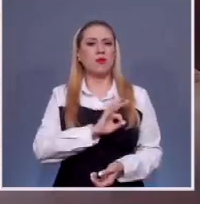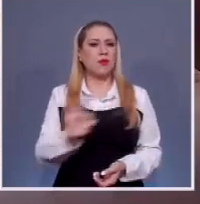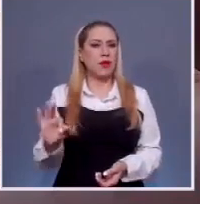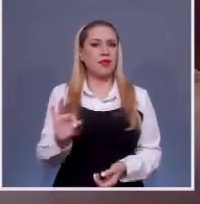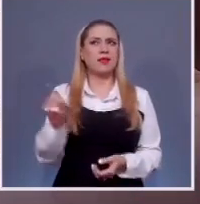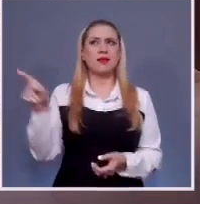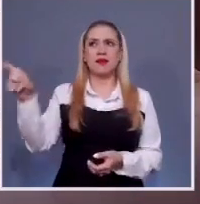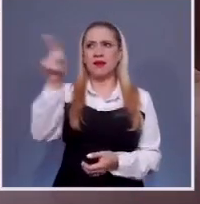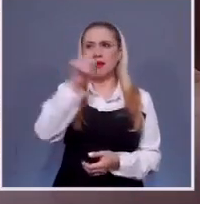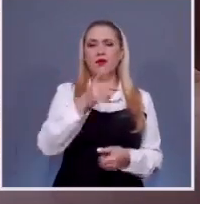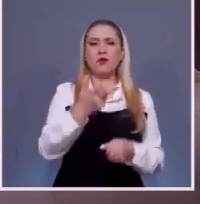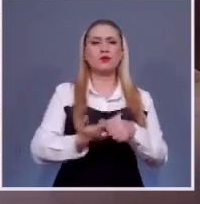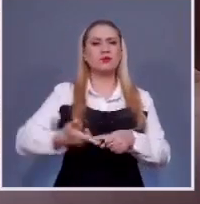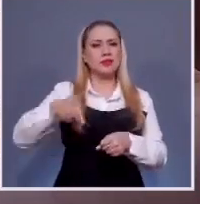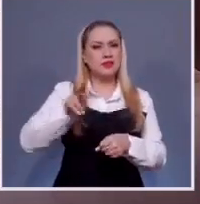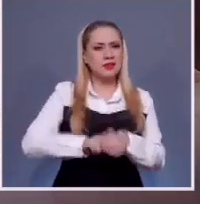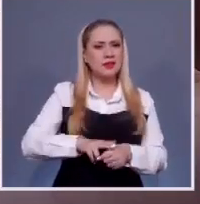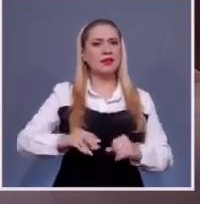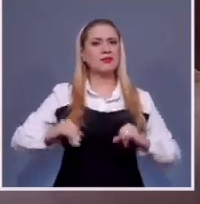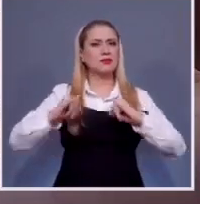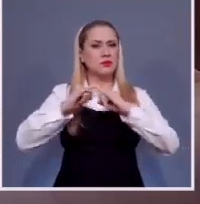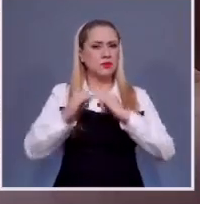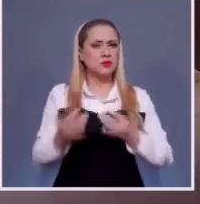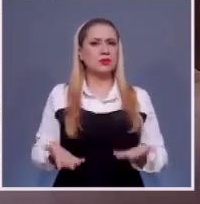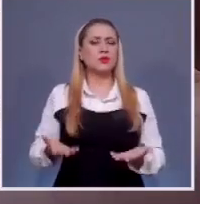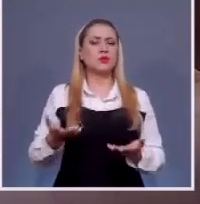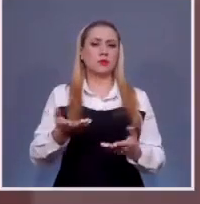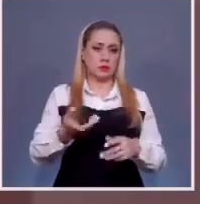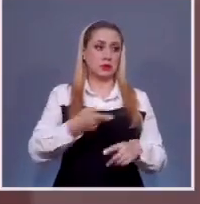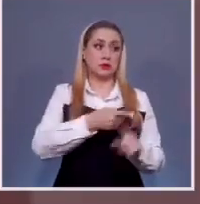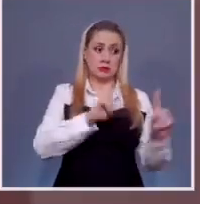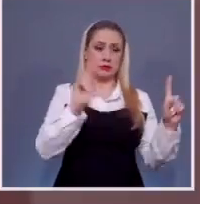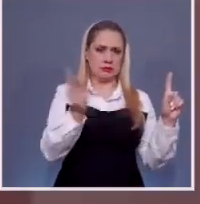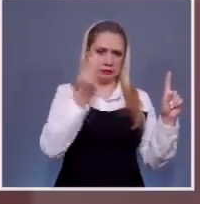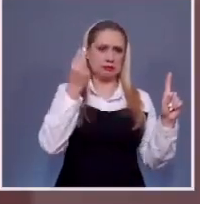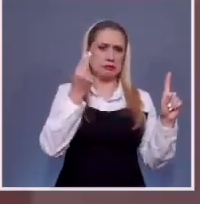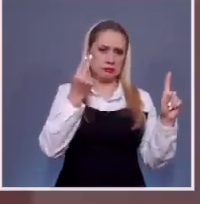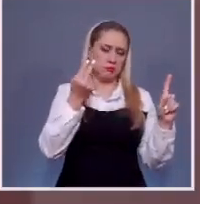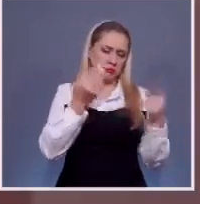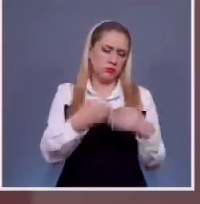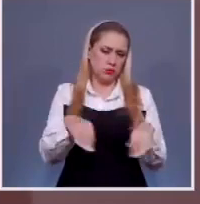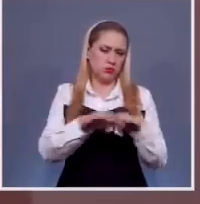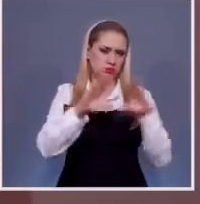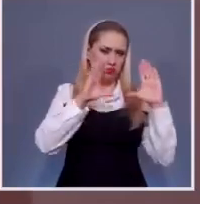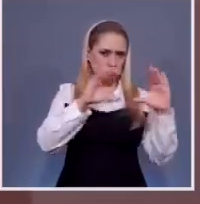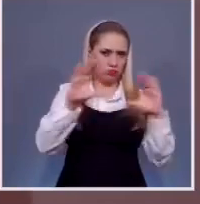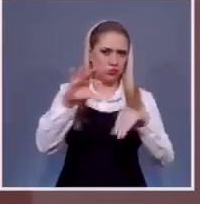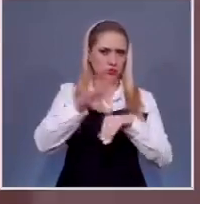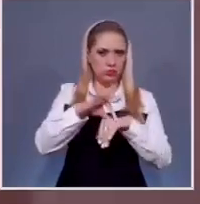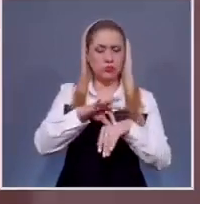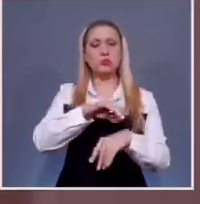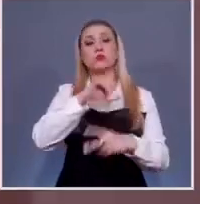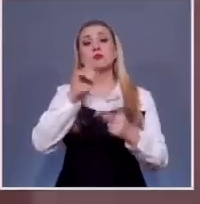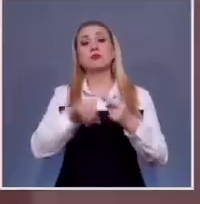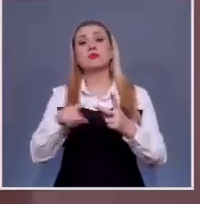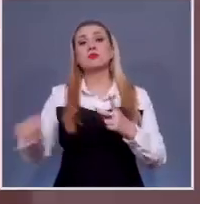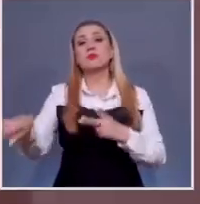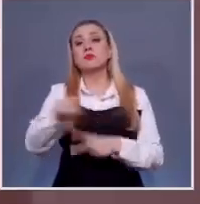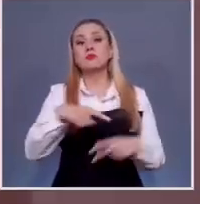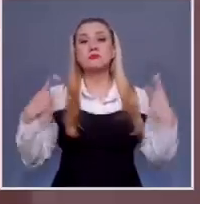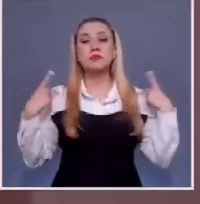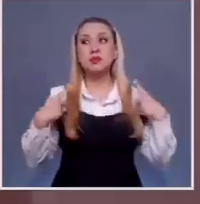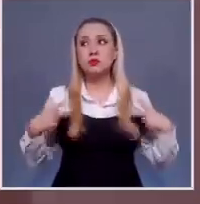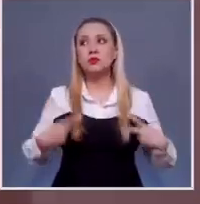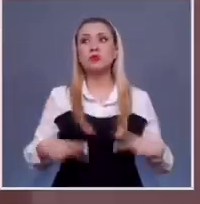Ya hablaba la doctora pues de la formación, ¿no? Desde las universidades, de los doctores, pero por la parte de la sociedad, ¿cómo podríamos hacer que las